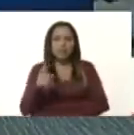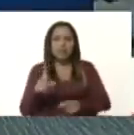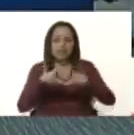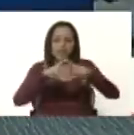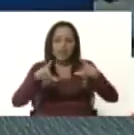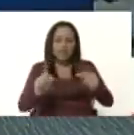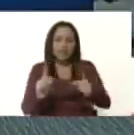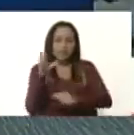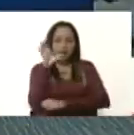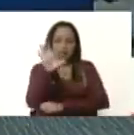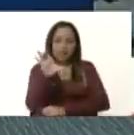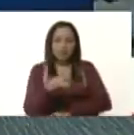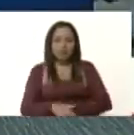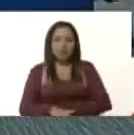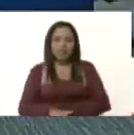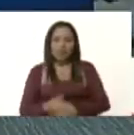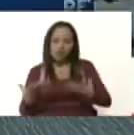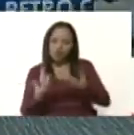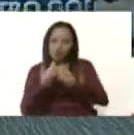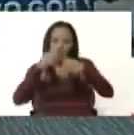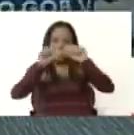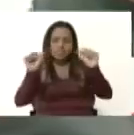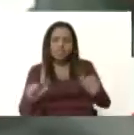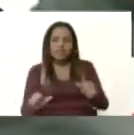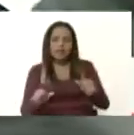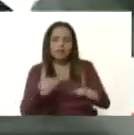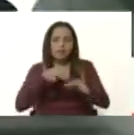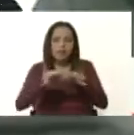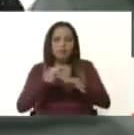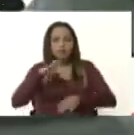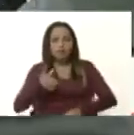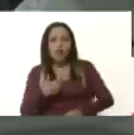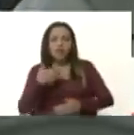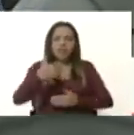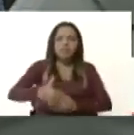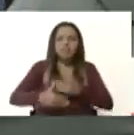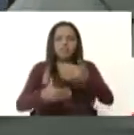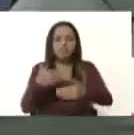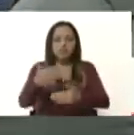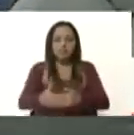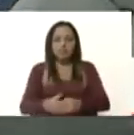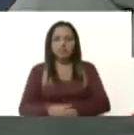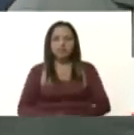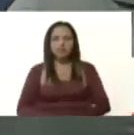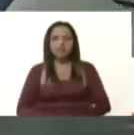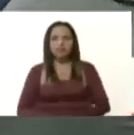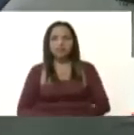con el sistema del petro y avanzar, avanzar, avanzar.